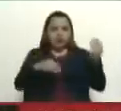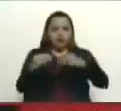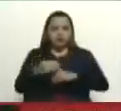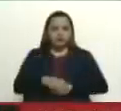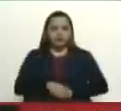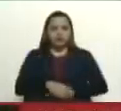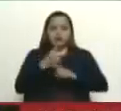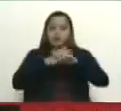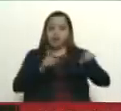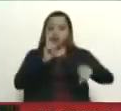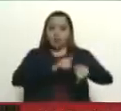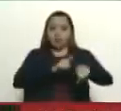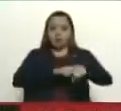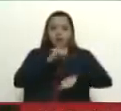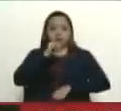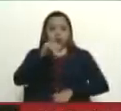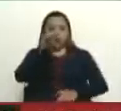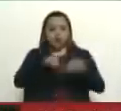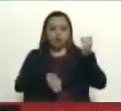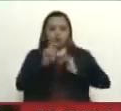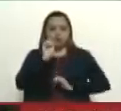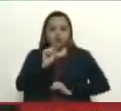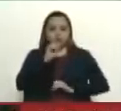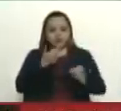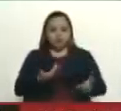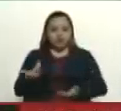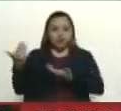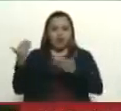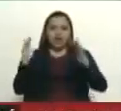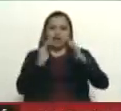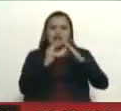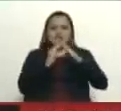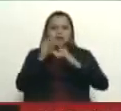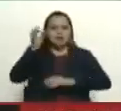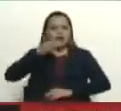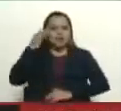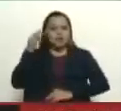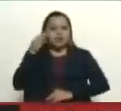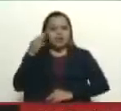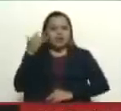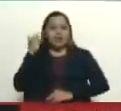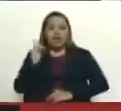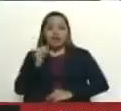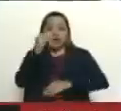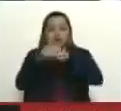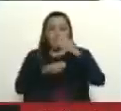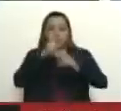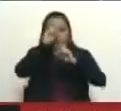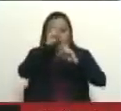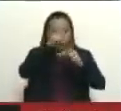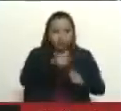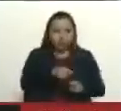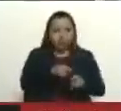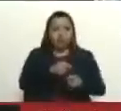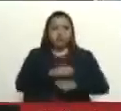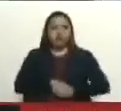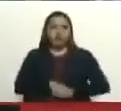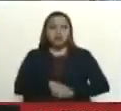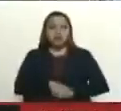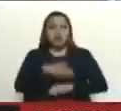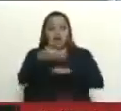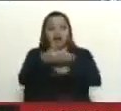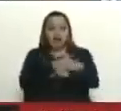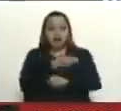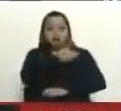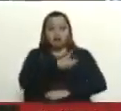Pero a esta hora tenemos información de último minuto. Nos vamos a ir a Casa Amarilla. Allí despiden en Capilla Ardiente a la expresidenta del